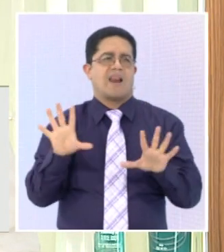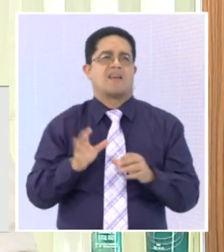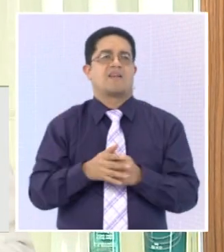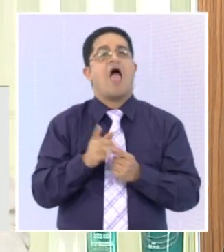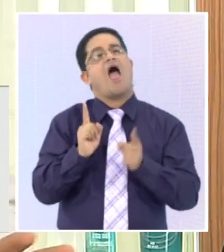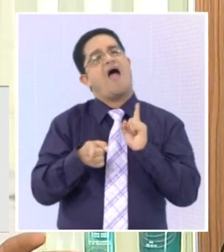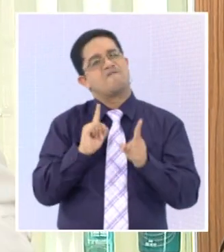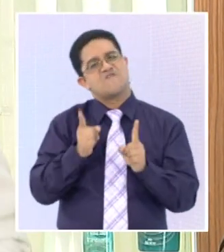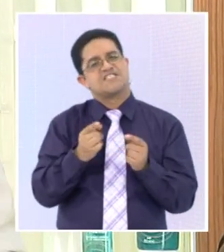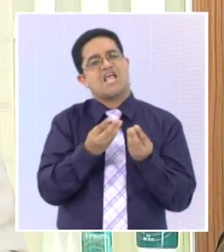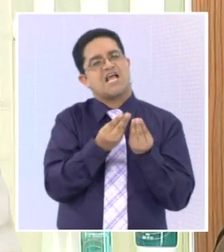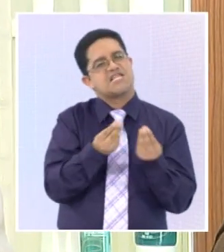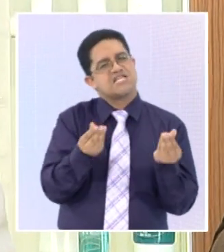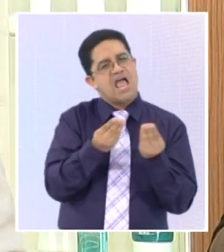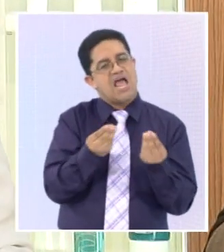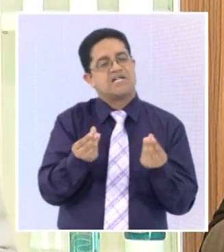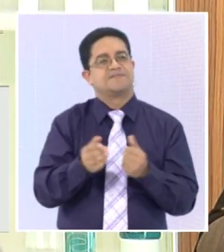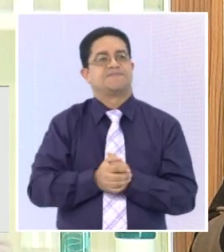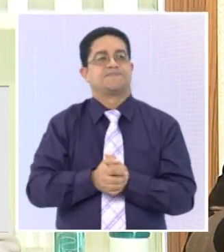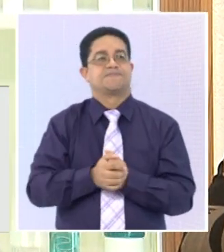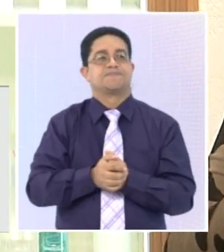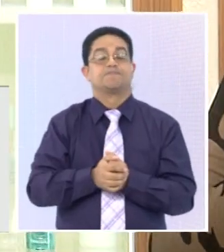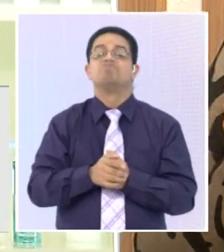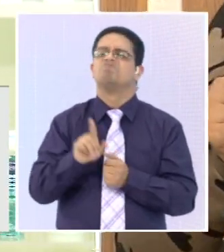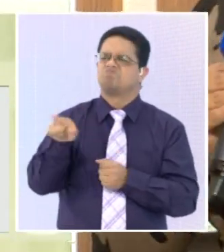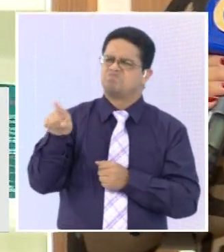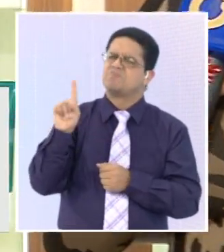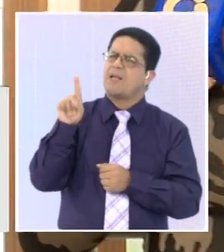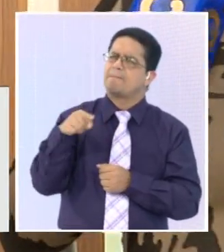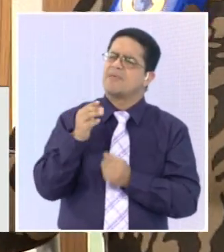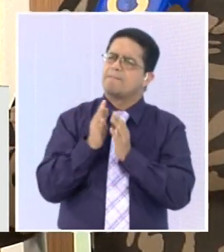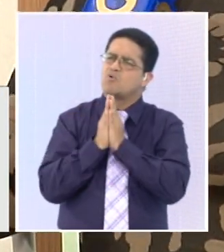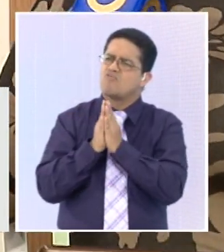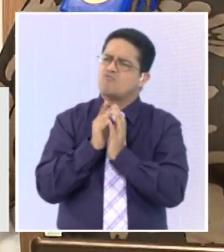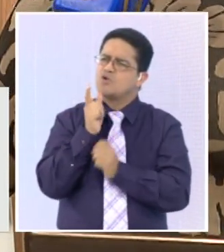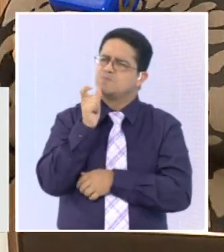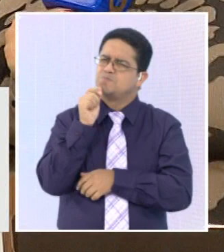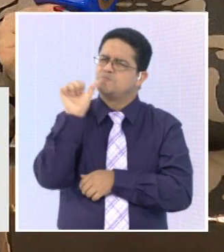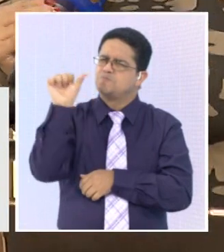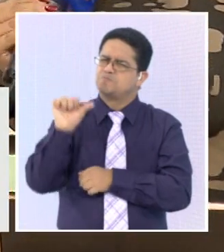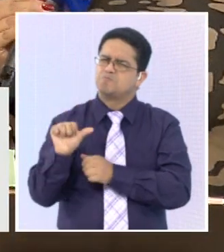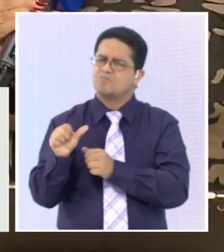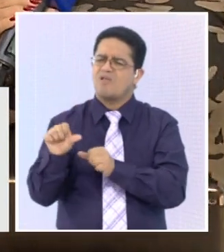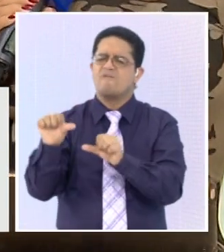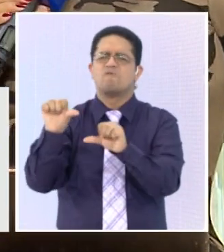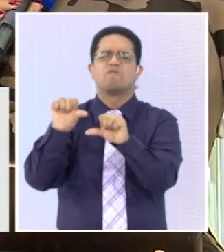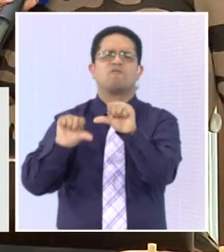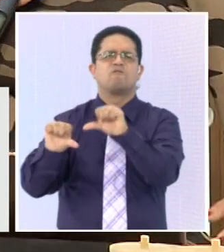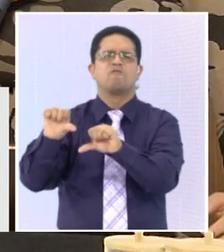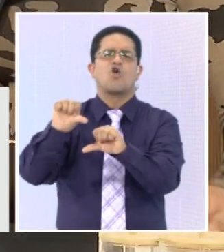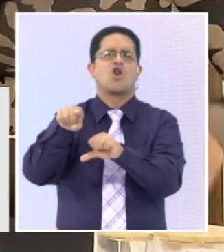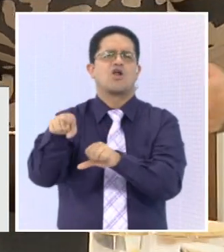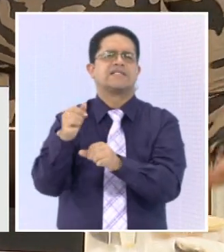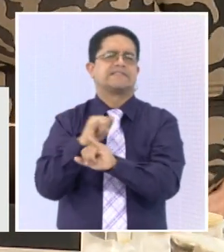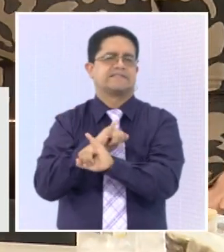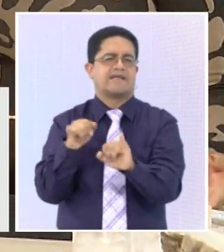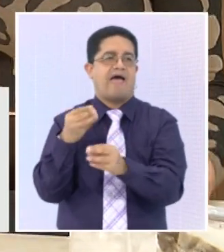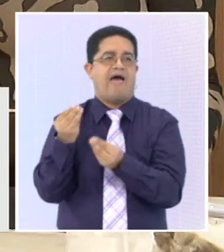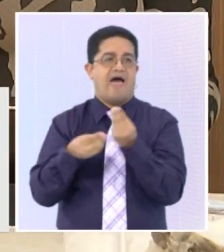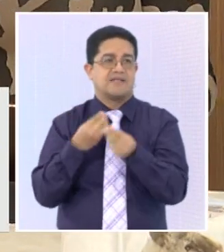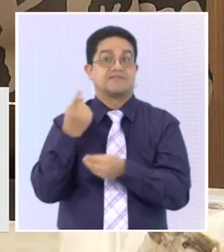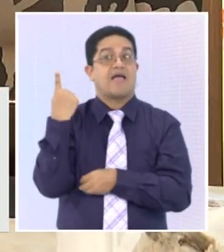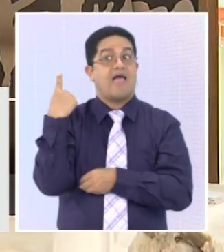un poco atípico verlo. Háblanos también de las fórmulas magistrales. Sabemos que existen ya marcas reconocidas,